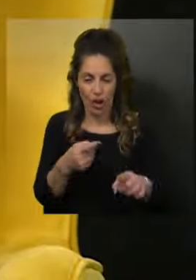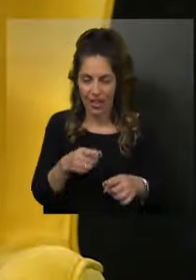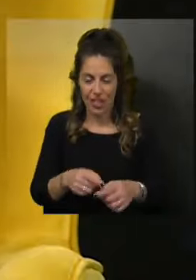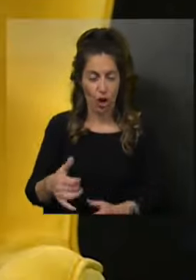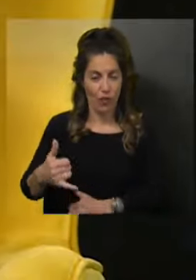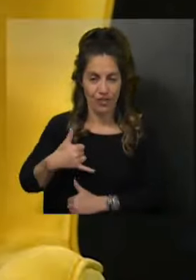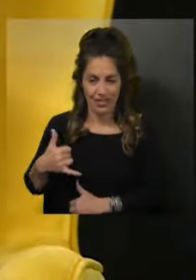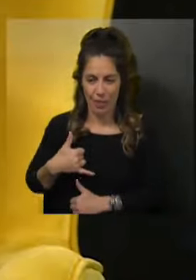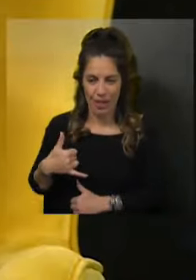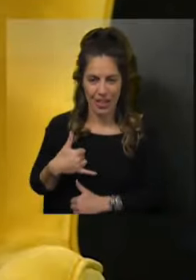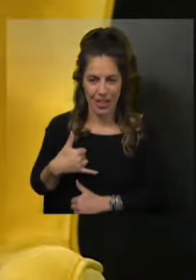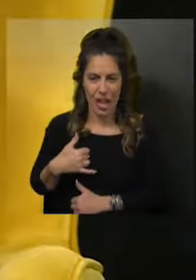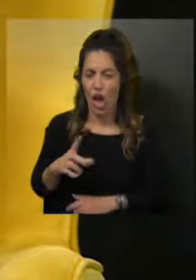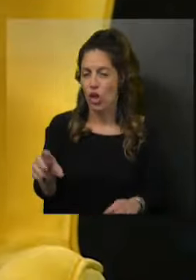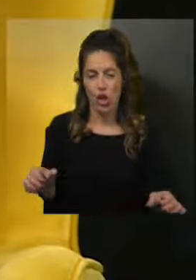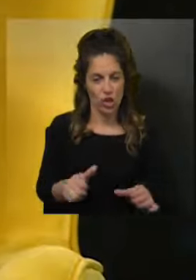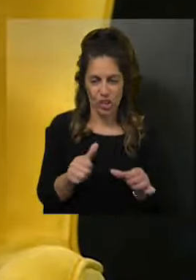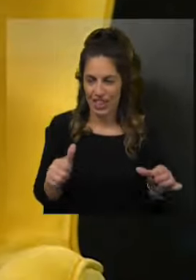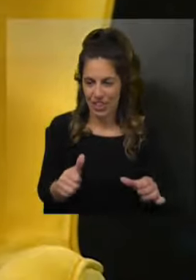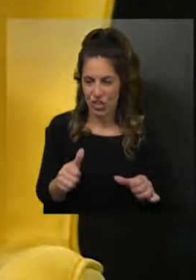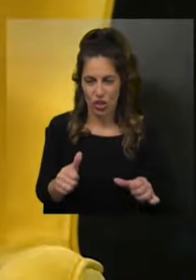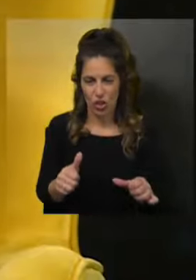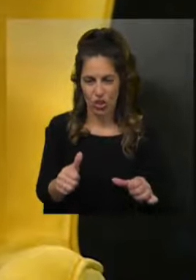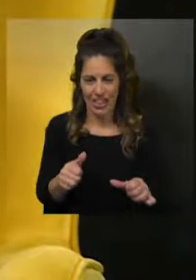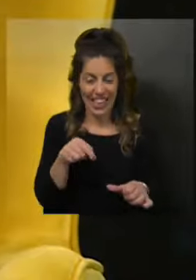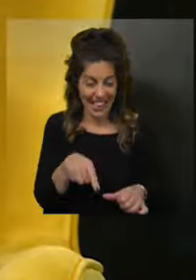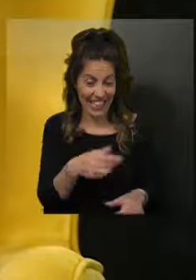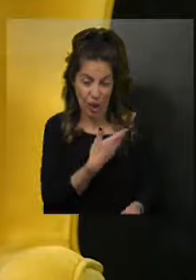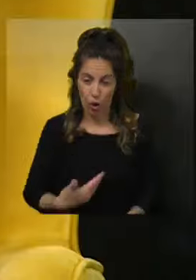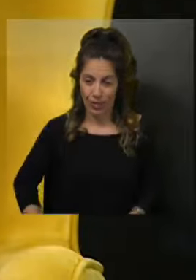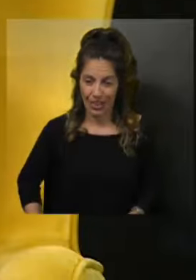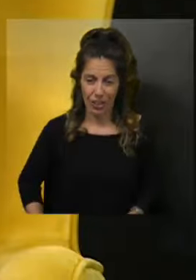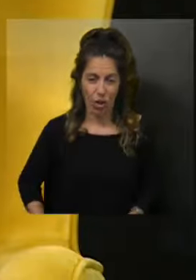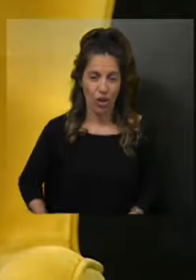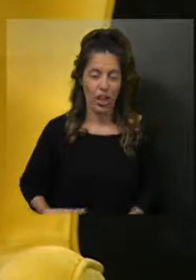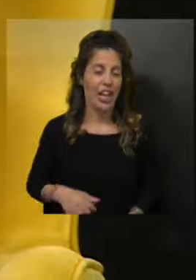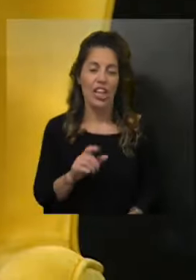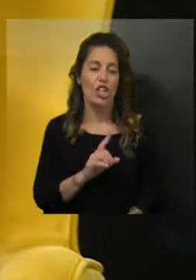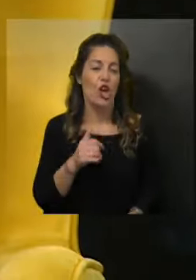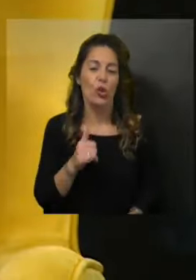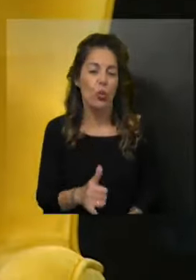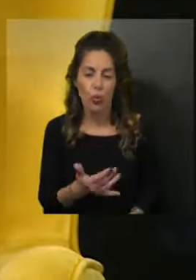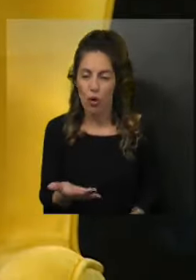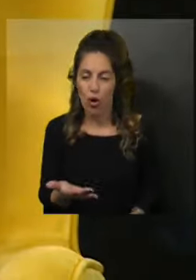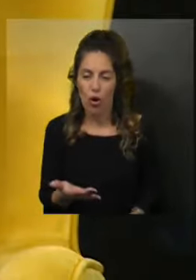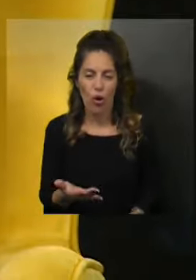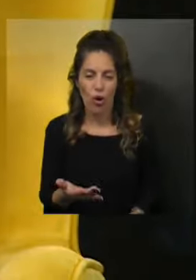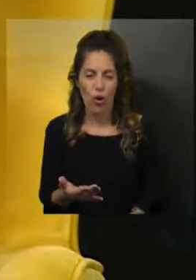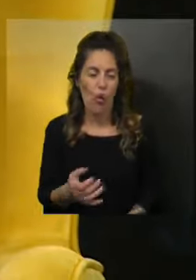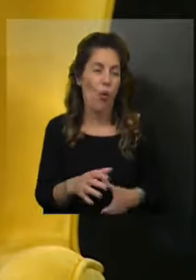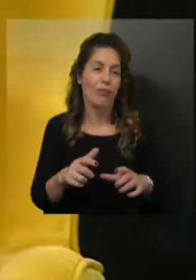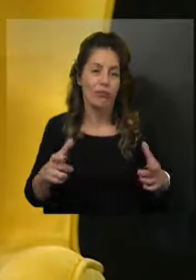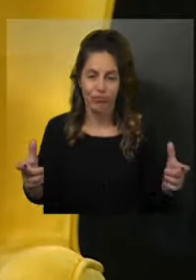fuerzas armadas no se hizo eso en En este gobierno y y no tuvo como un un gran